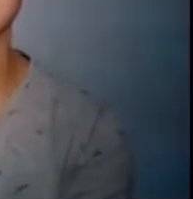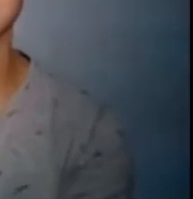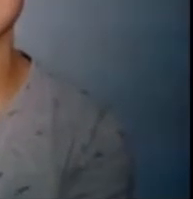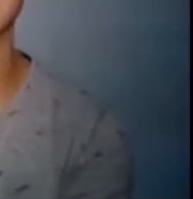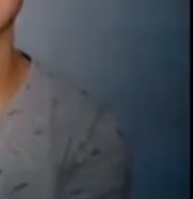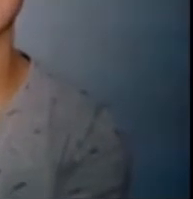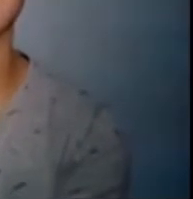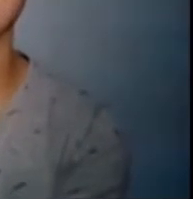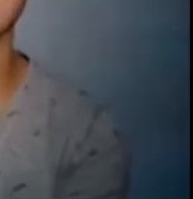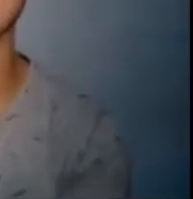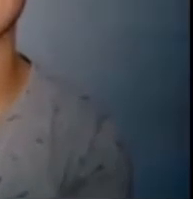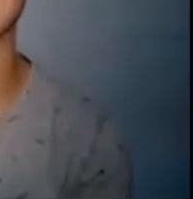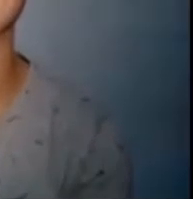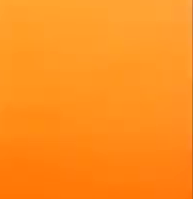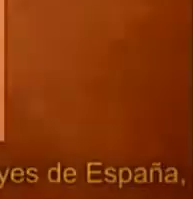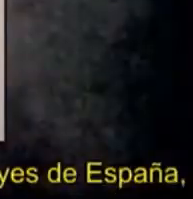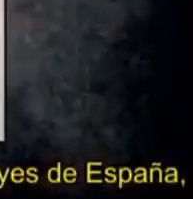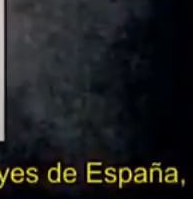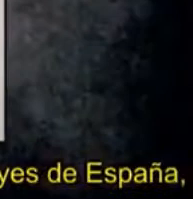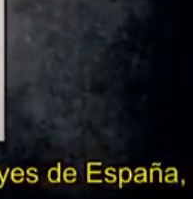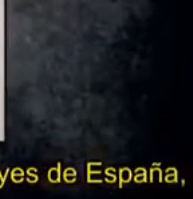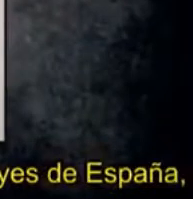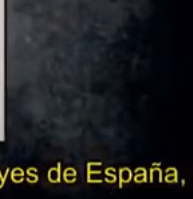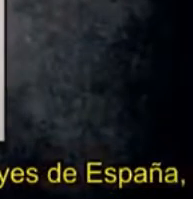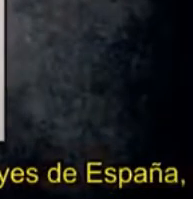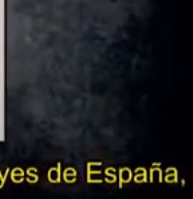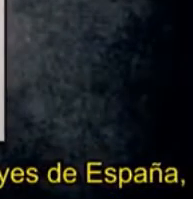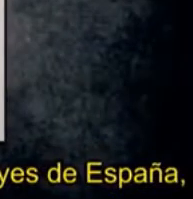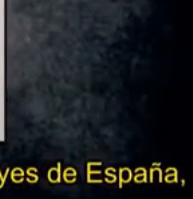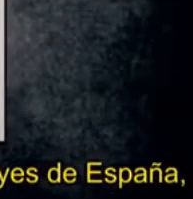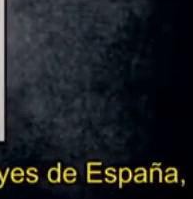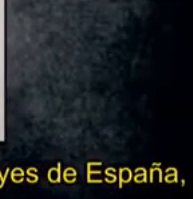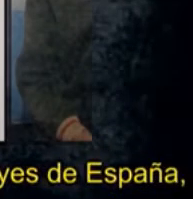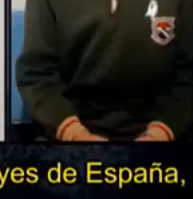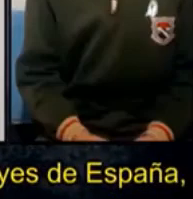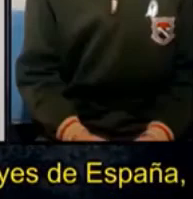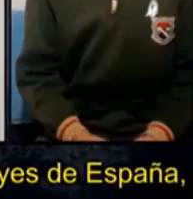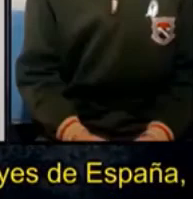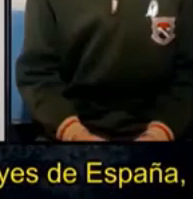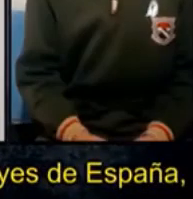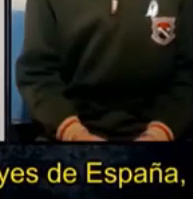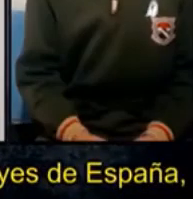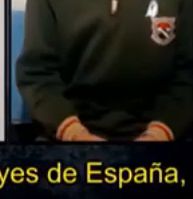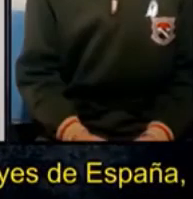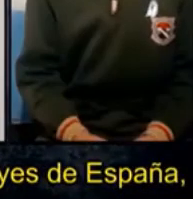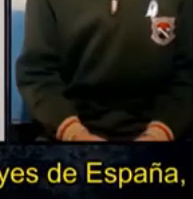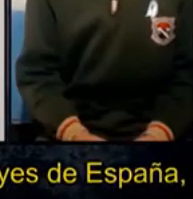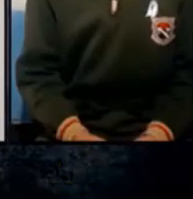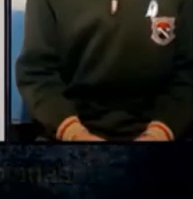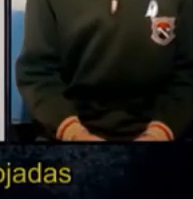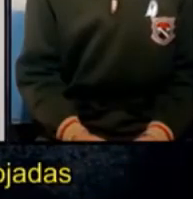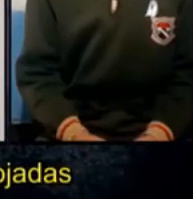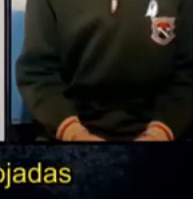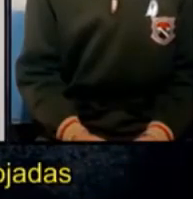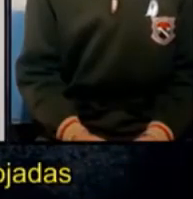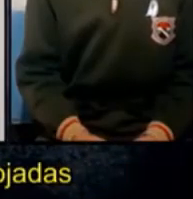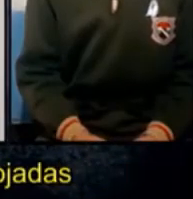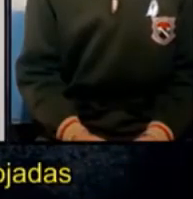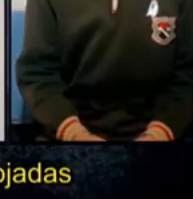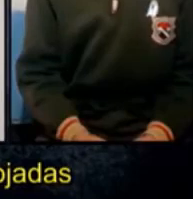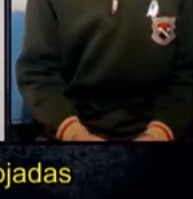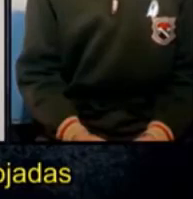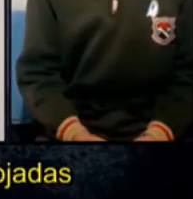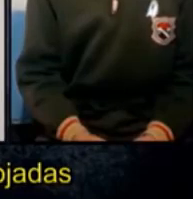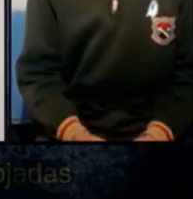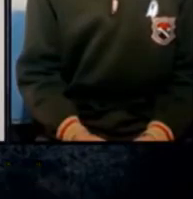derechos de que fueron despojadas de bagdad en el ratón casero maitena 974 salida de beto